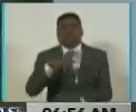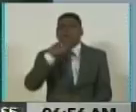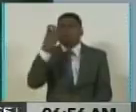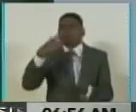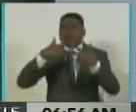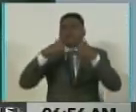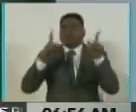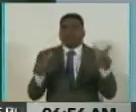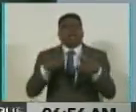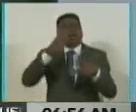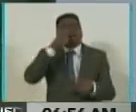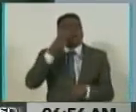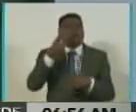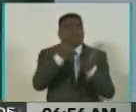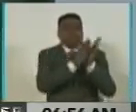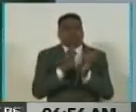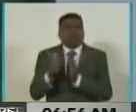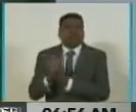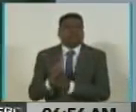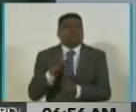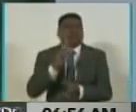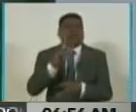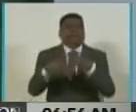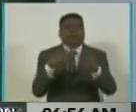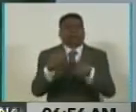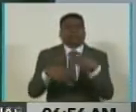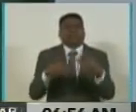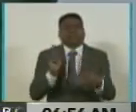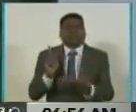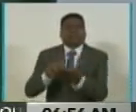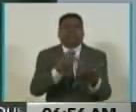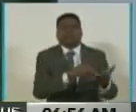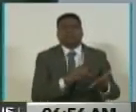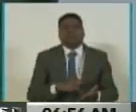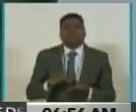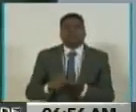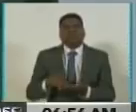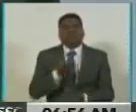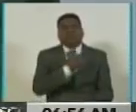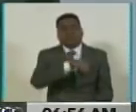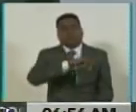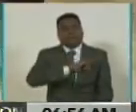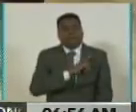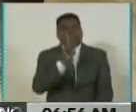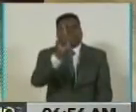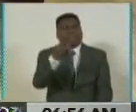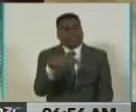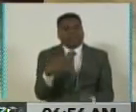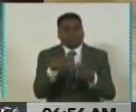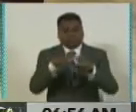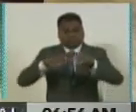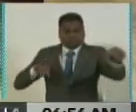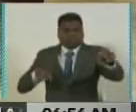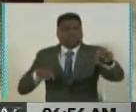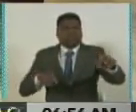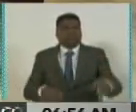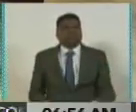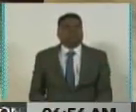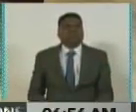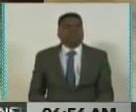pueblo que se está organizando, donde han habido procesos inclusión. En España ahorita hay una división también, porque en España hay quien defiende, por